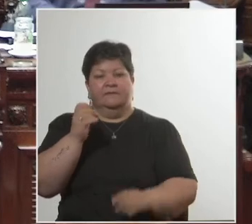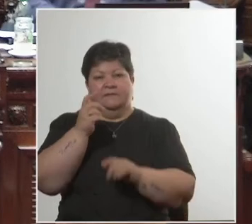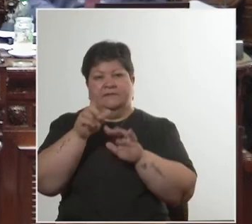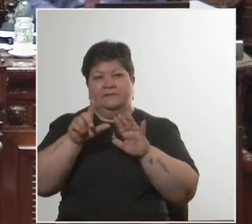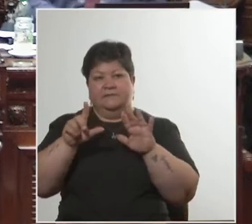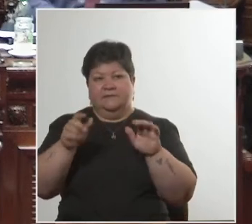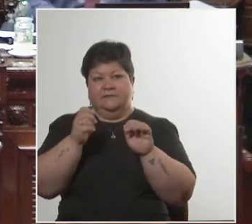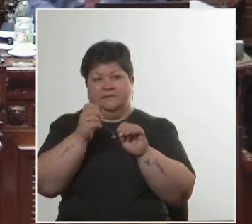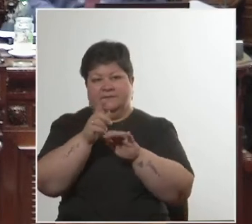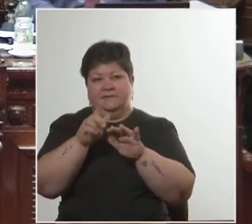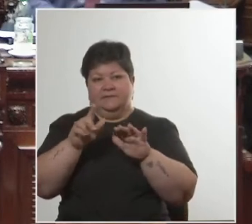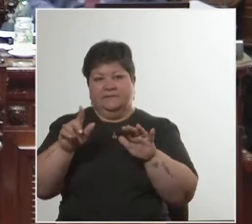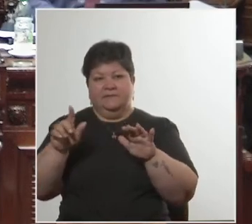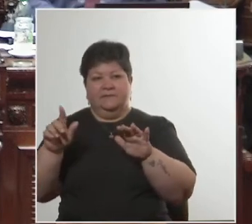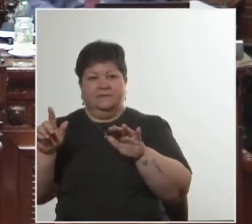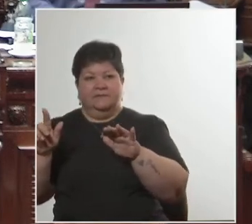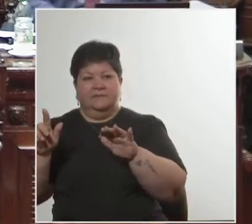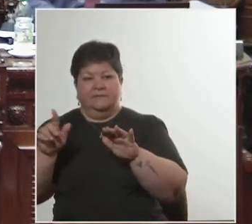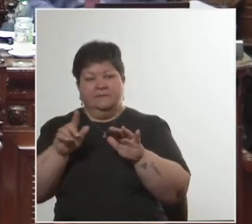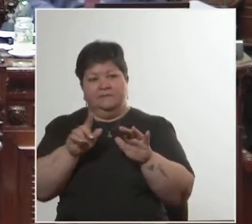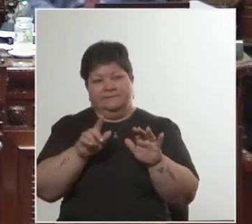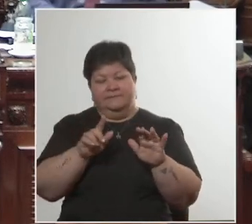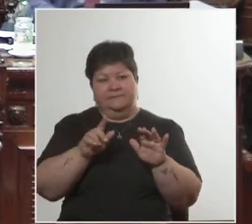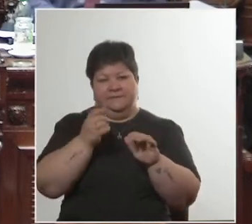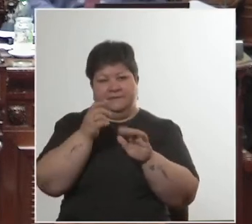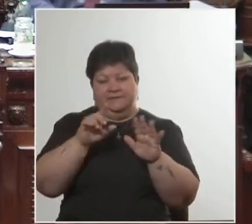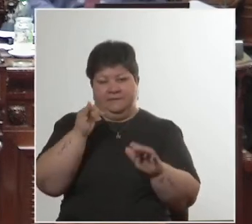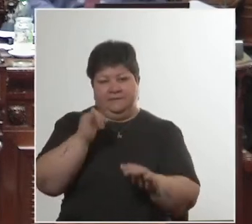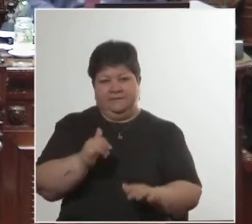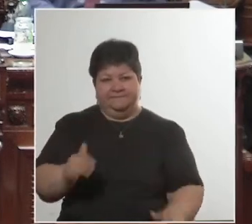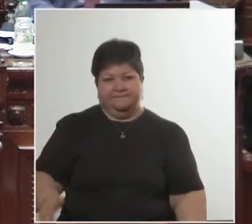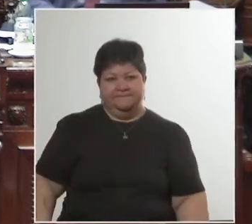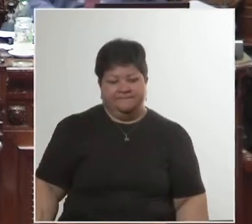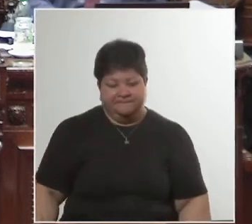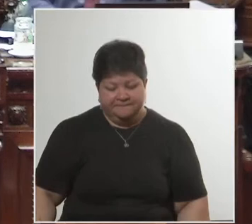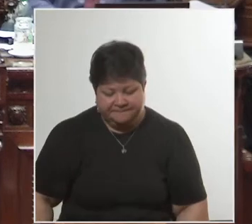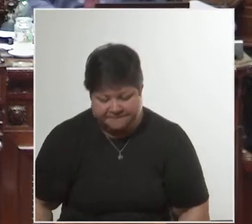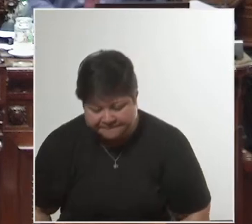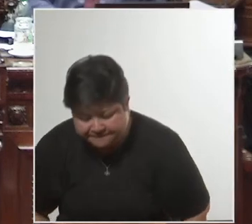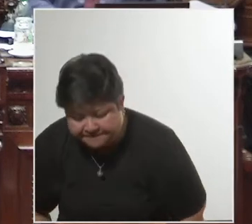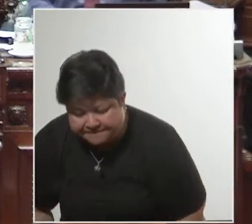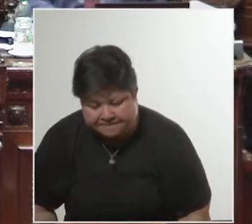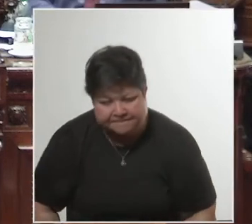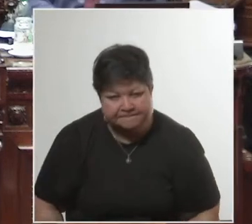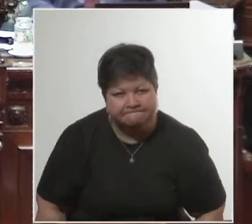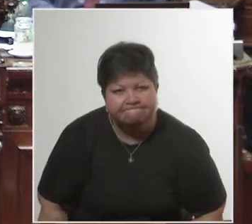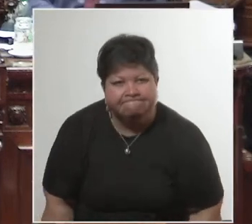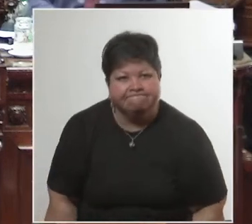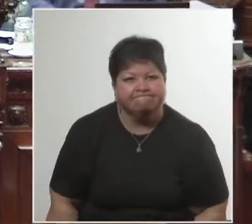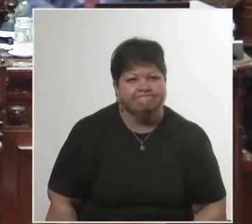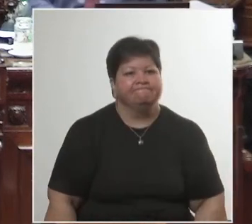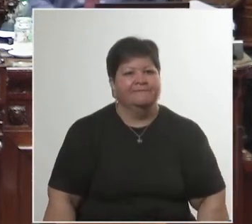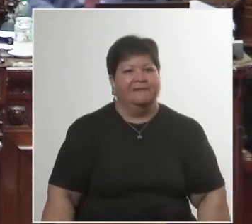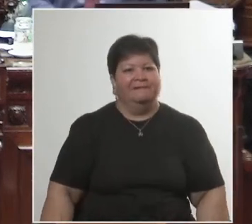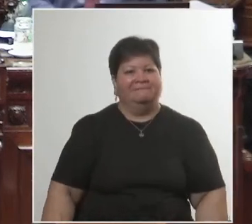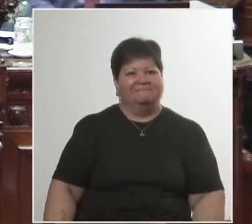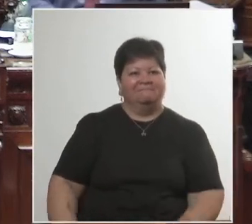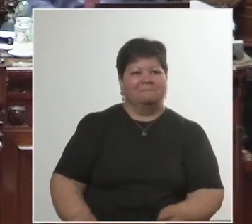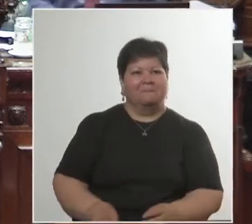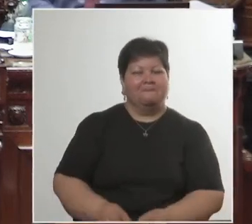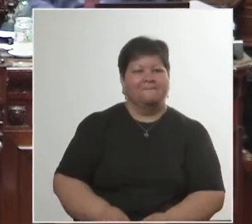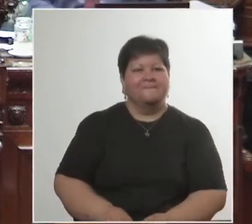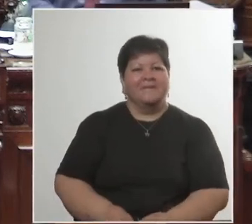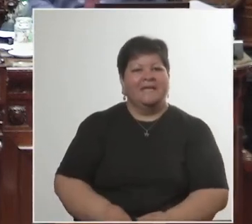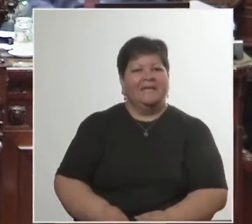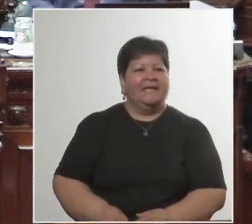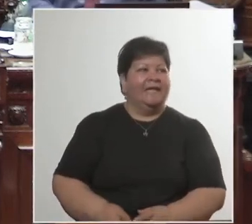en 17 afirmativo dando cumplimiento a lo que establece el artículo 49 del reglamento